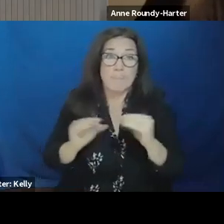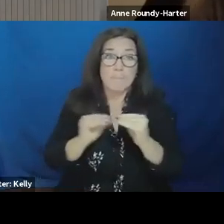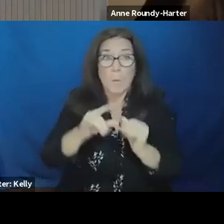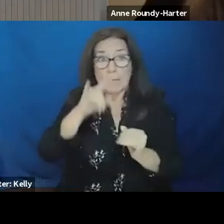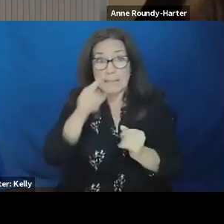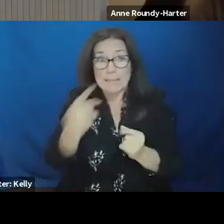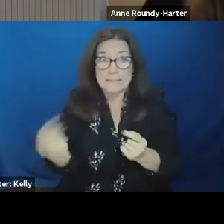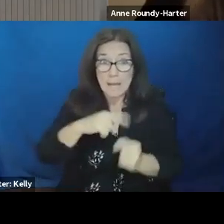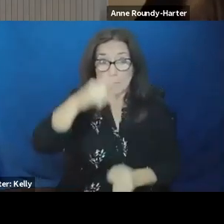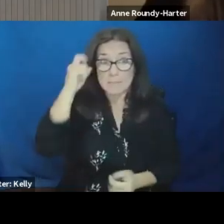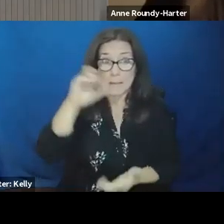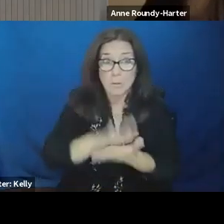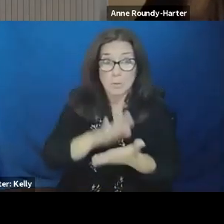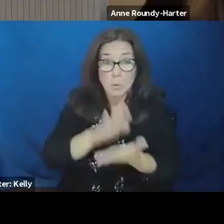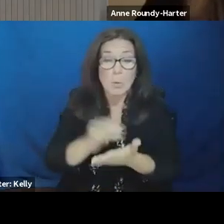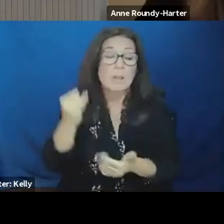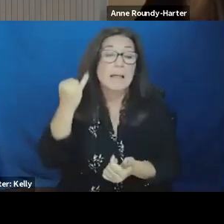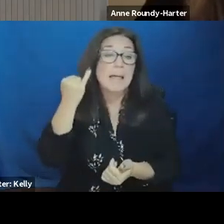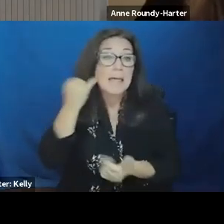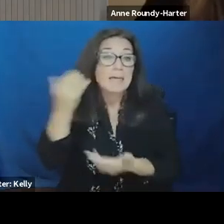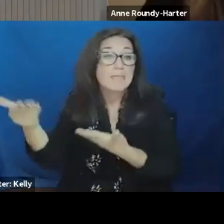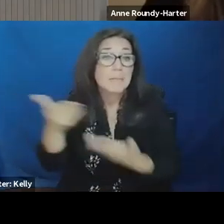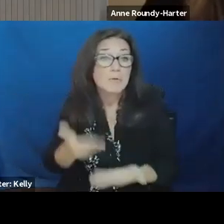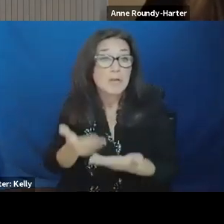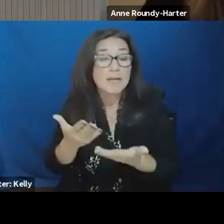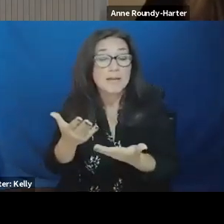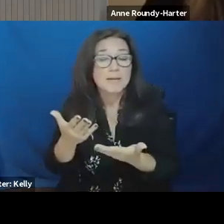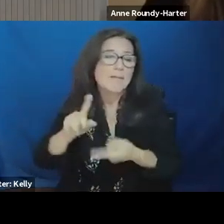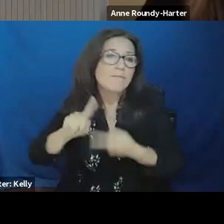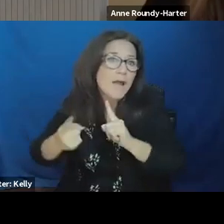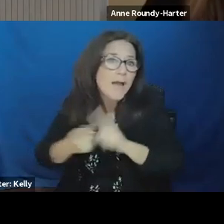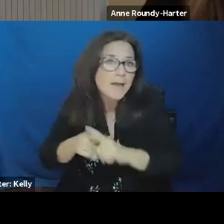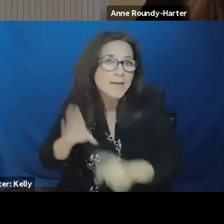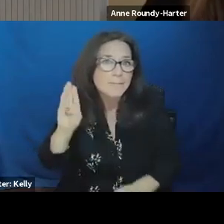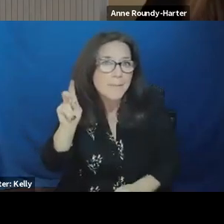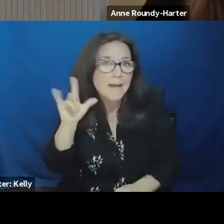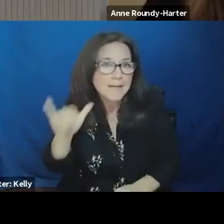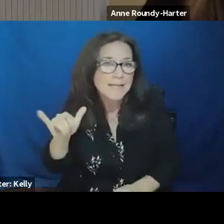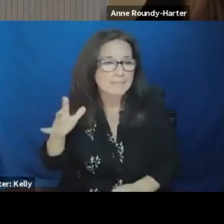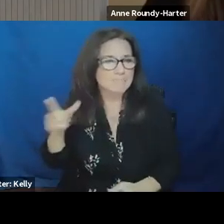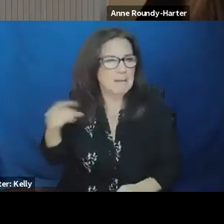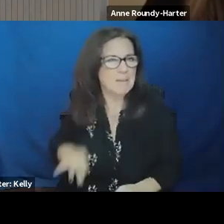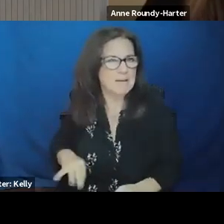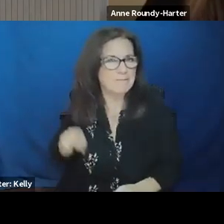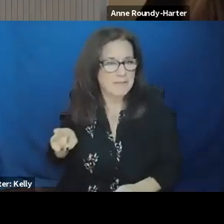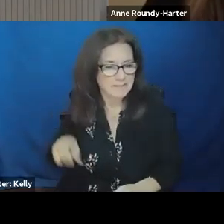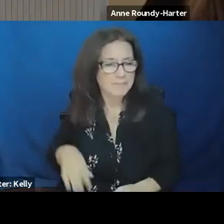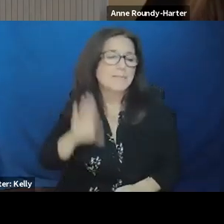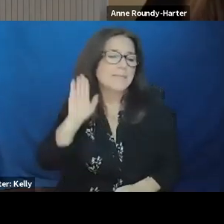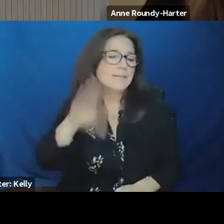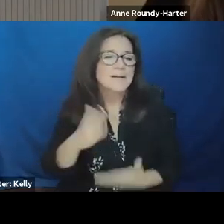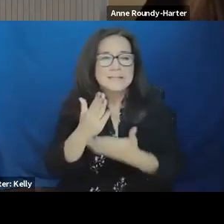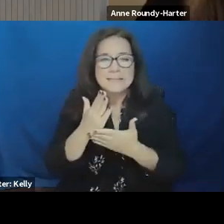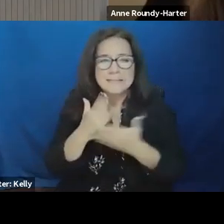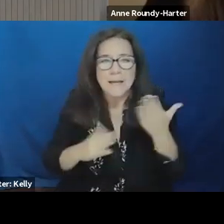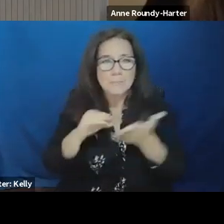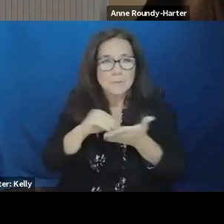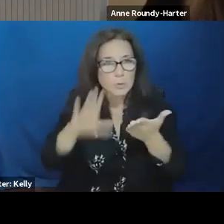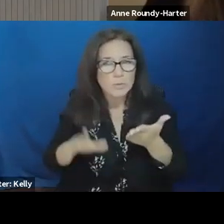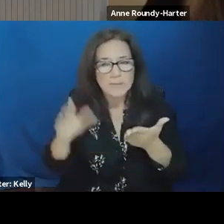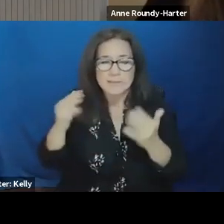estudiantes mayores quienes están tan preocupados por las relaciones sociales quizás eso es algo que puedan contemplar para